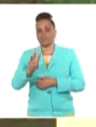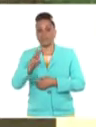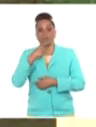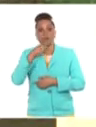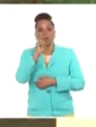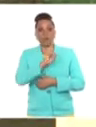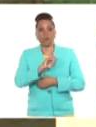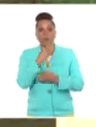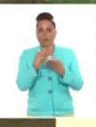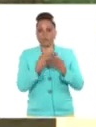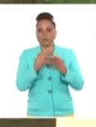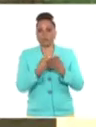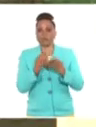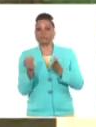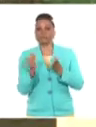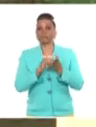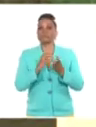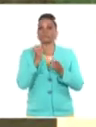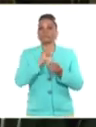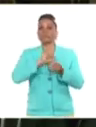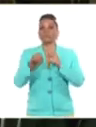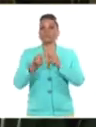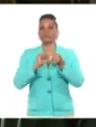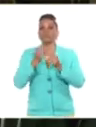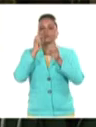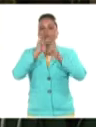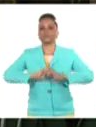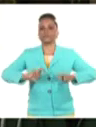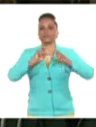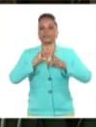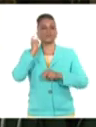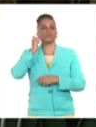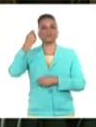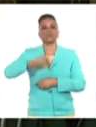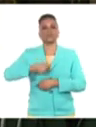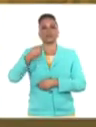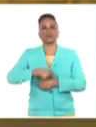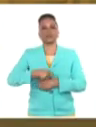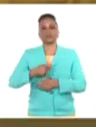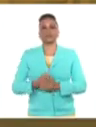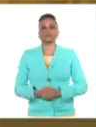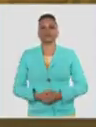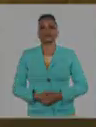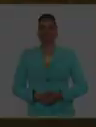emplea para ejercer el control de la investigación fiscal y el ejercicio de la acción penal pública